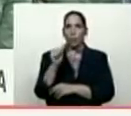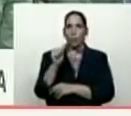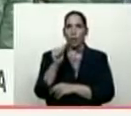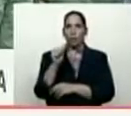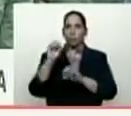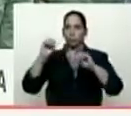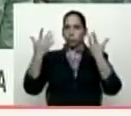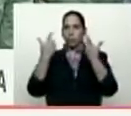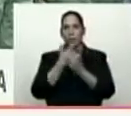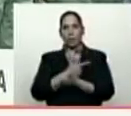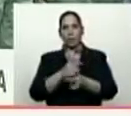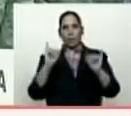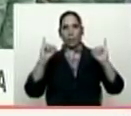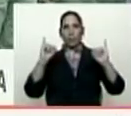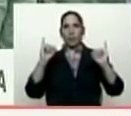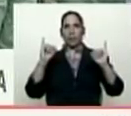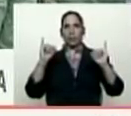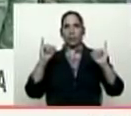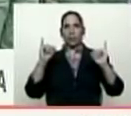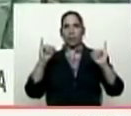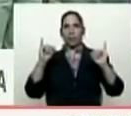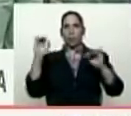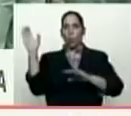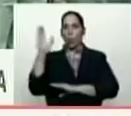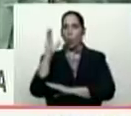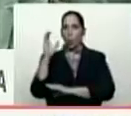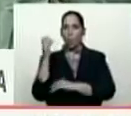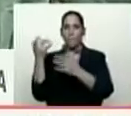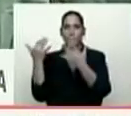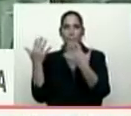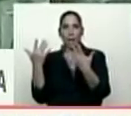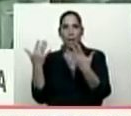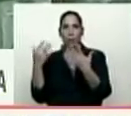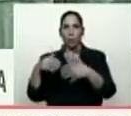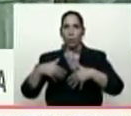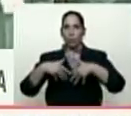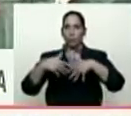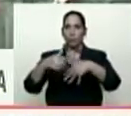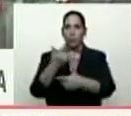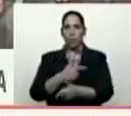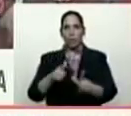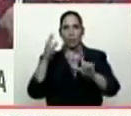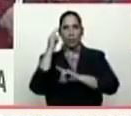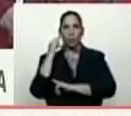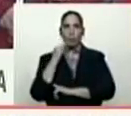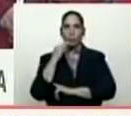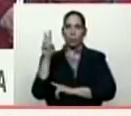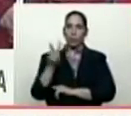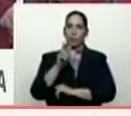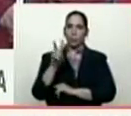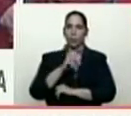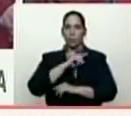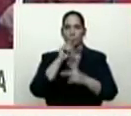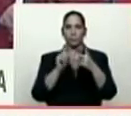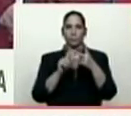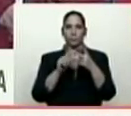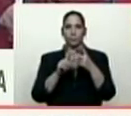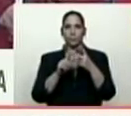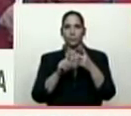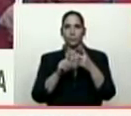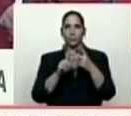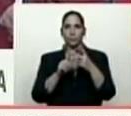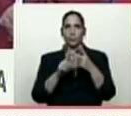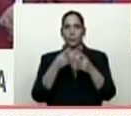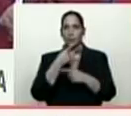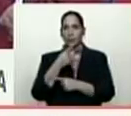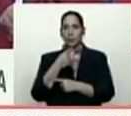Granada, hoy República de Colombia, de manos del glorioso Ejército Libertador de Venezuela. Segundo, declaramos que